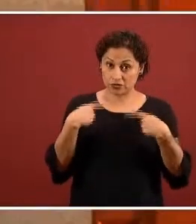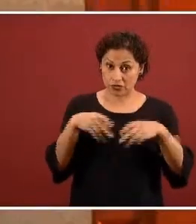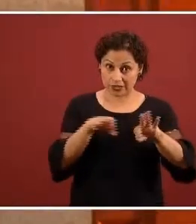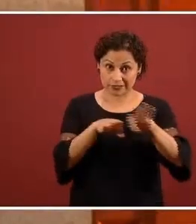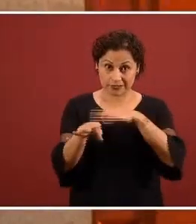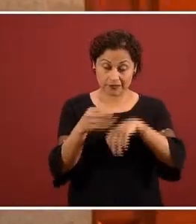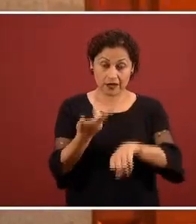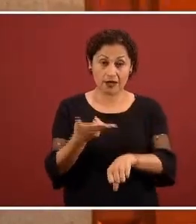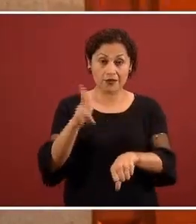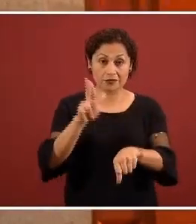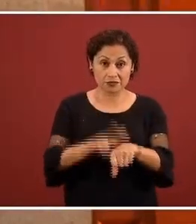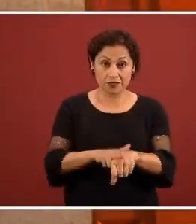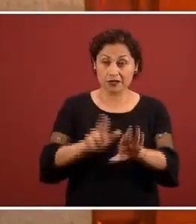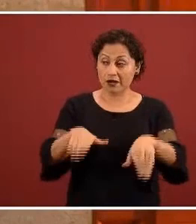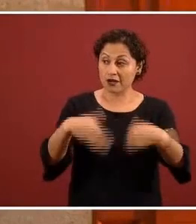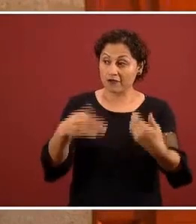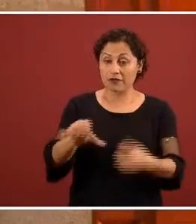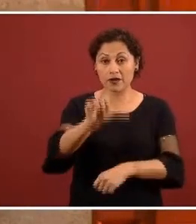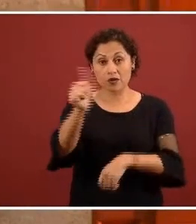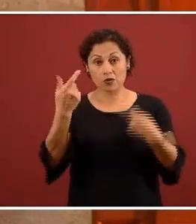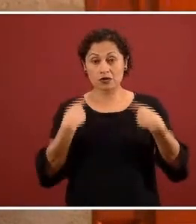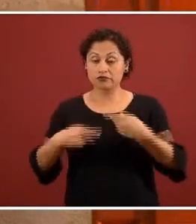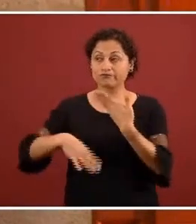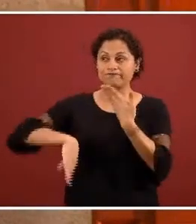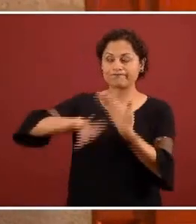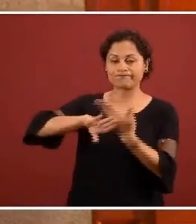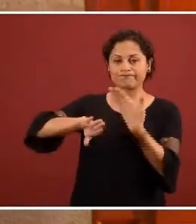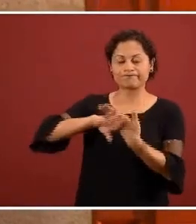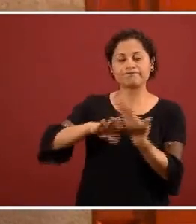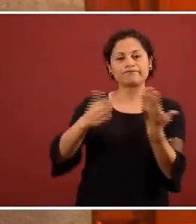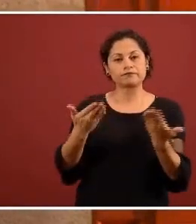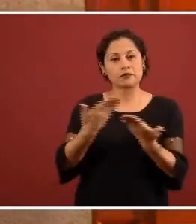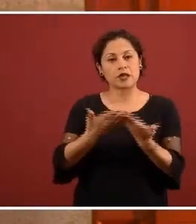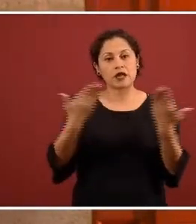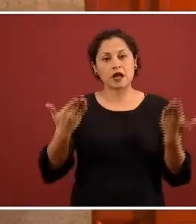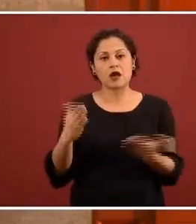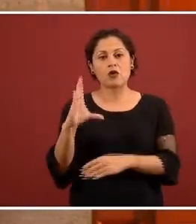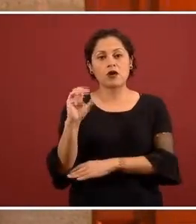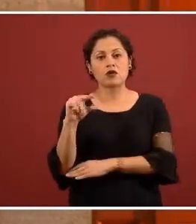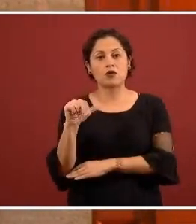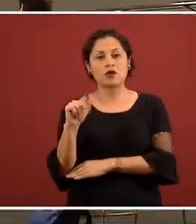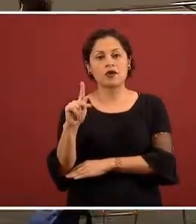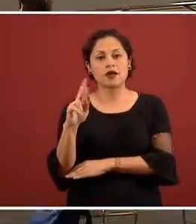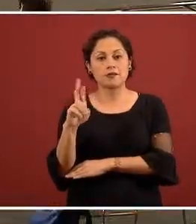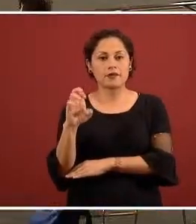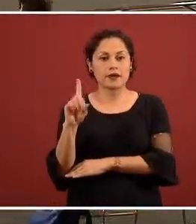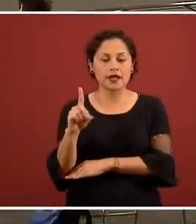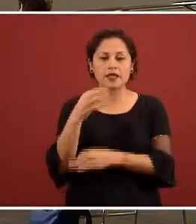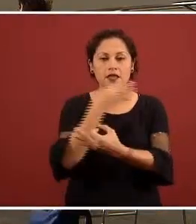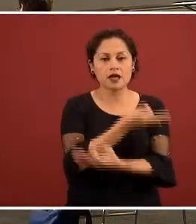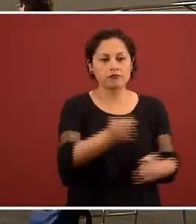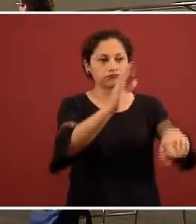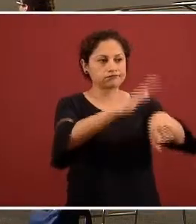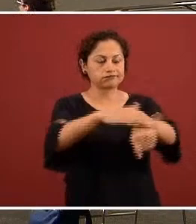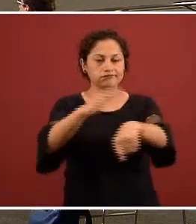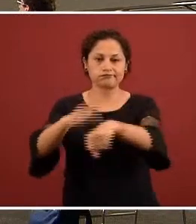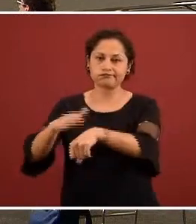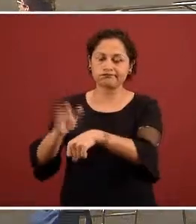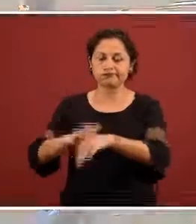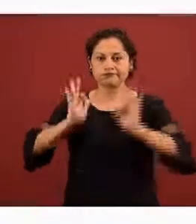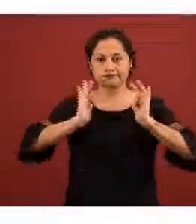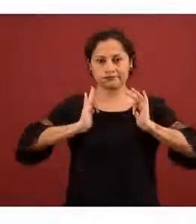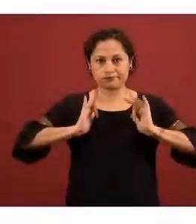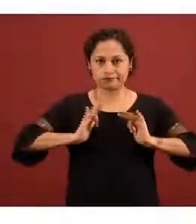personal de salud, y recientemente CONAPRED llamó a la población a evitar actos de estigmatización, de